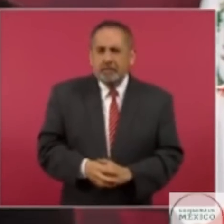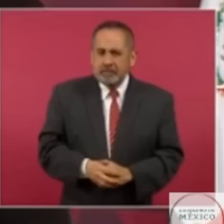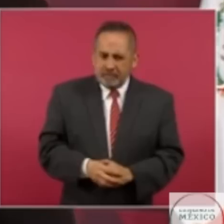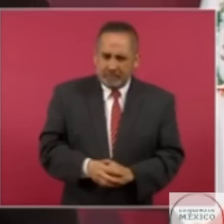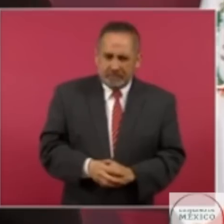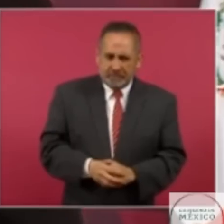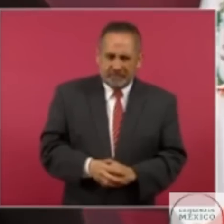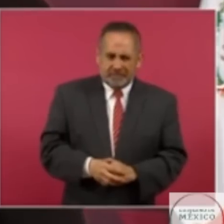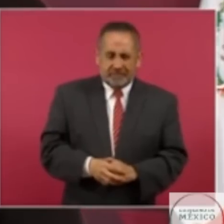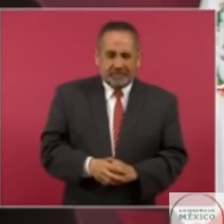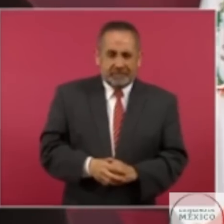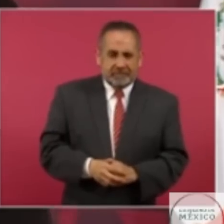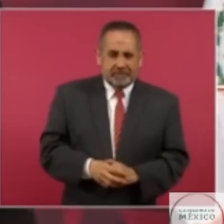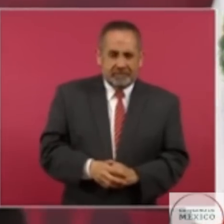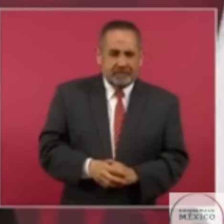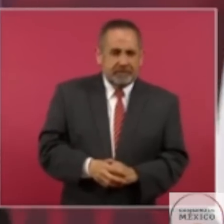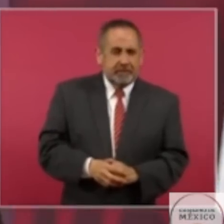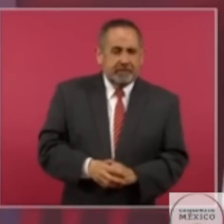con